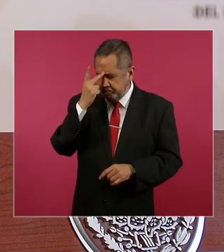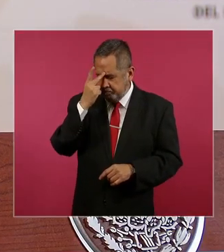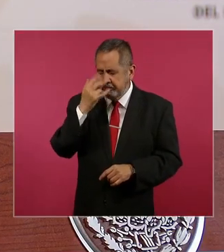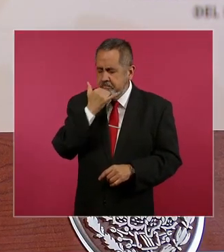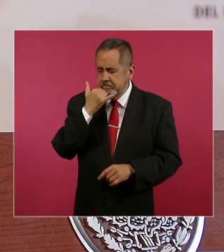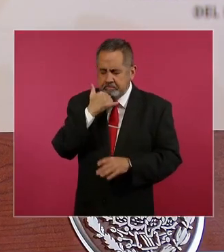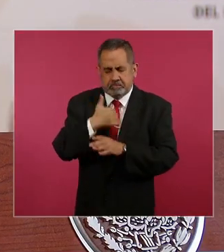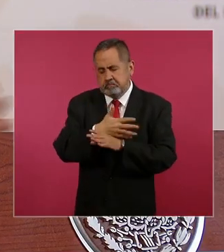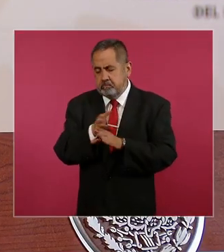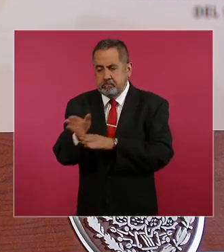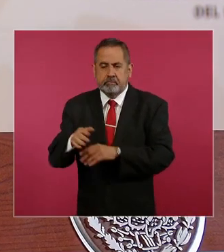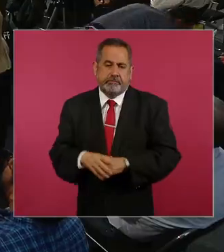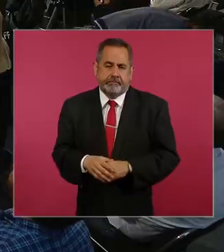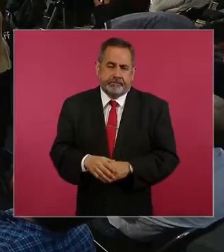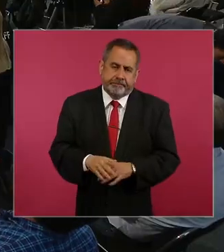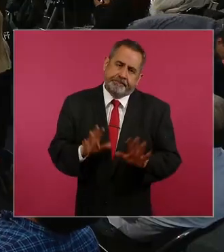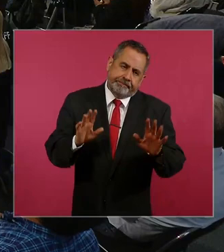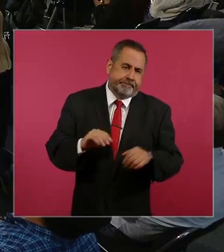hay otros que